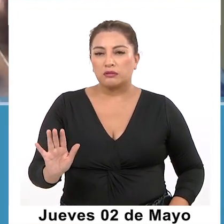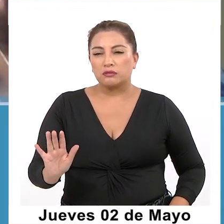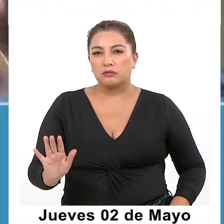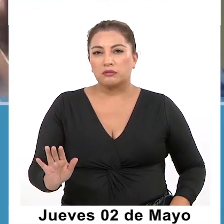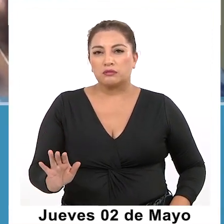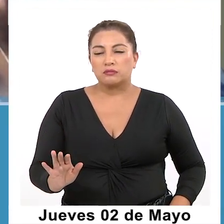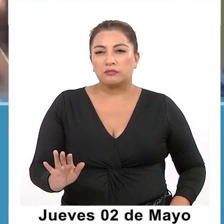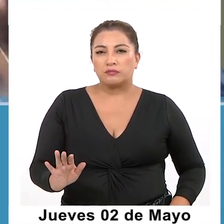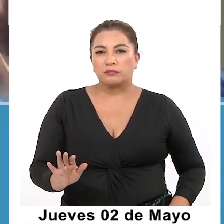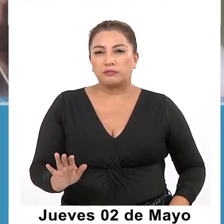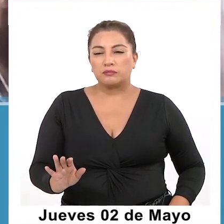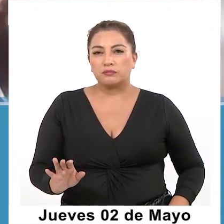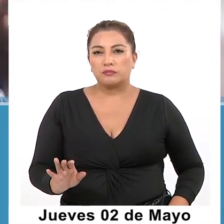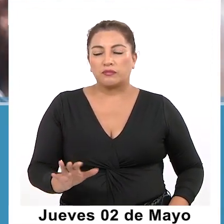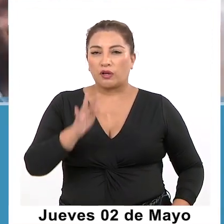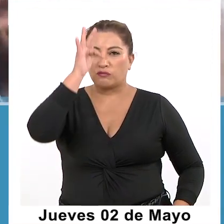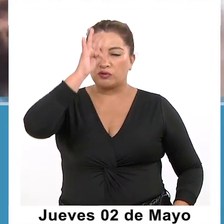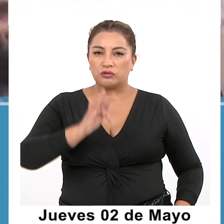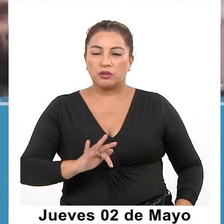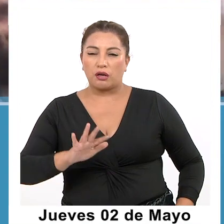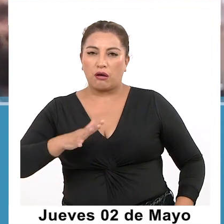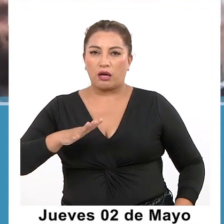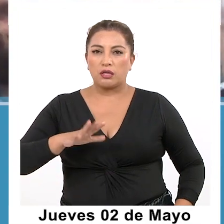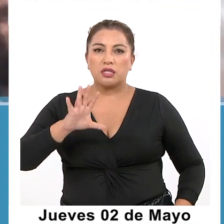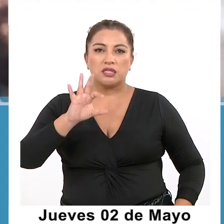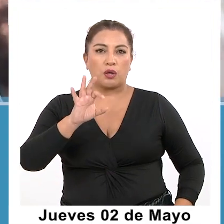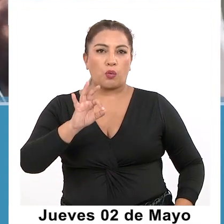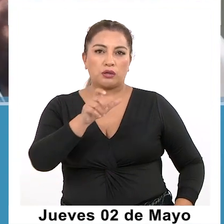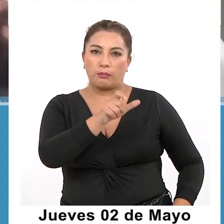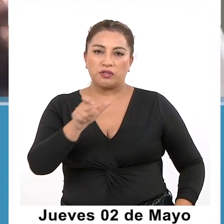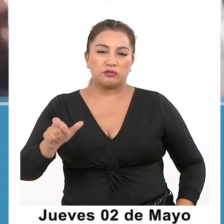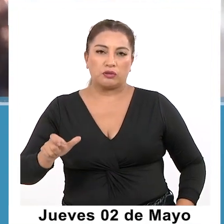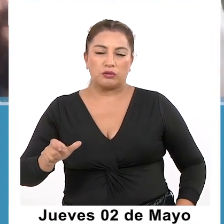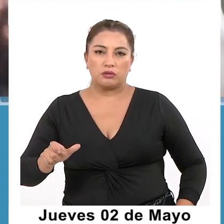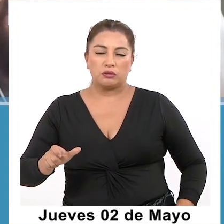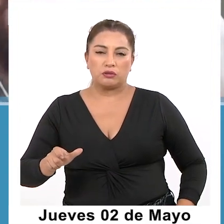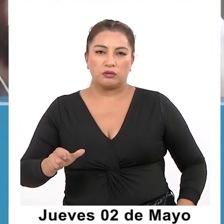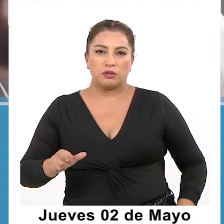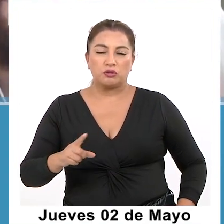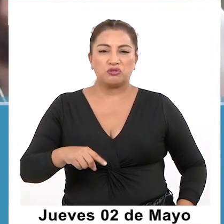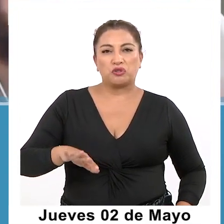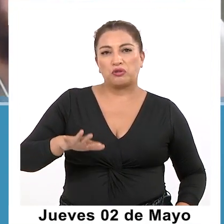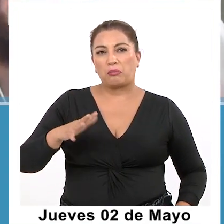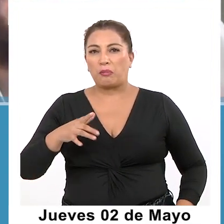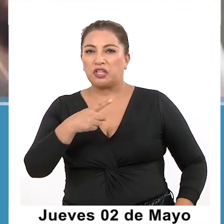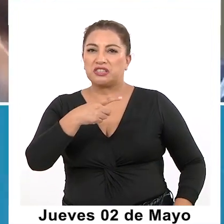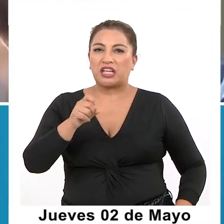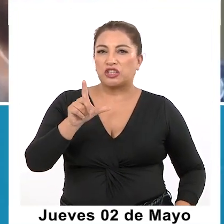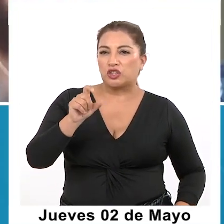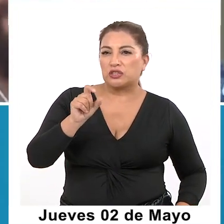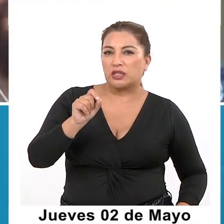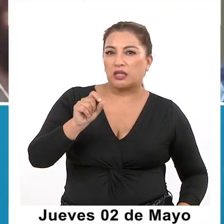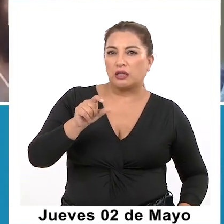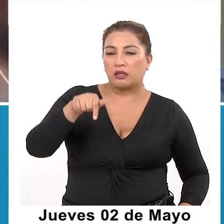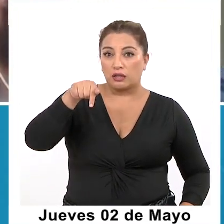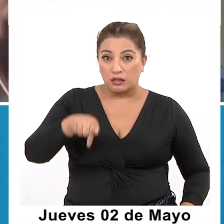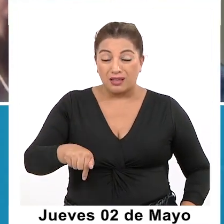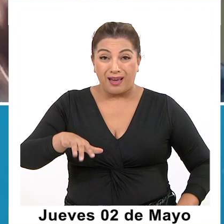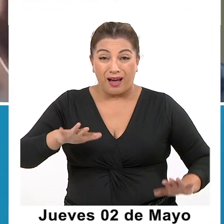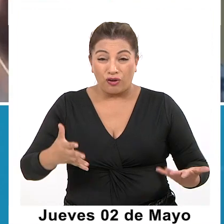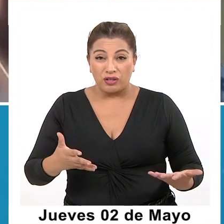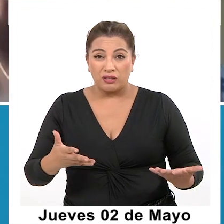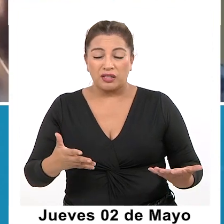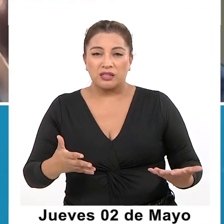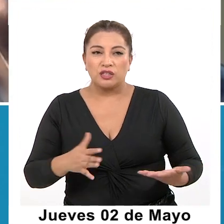Ho en en funcionarios de planta tendremos 50 pero en dotación podemos Tener 170 Y hoy por hoy con todos